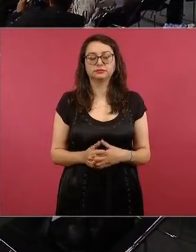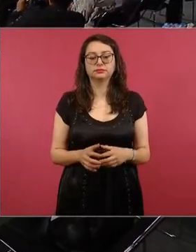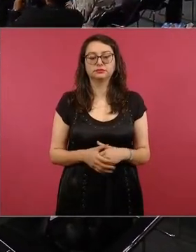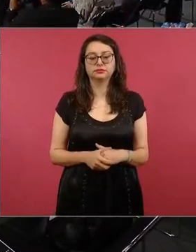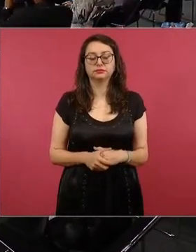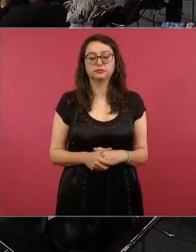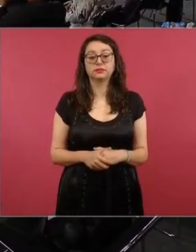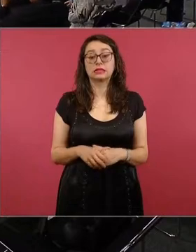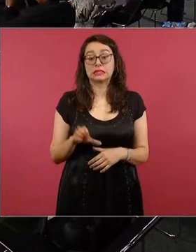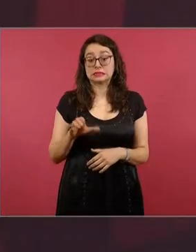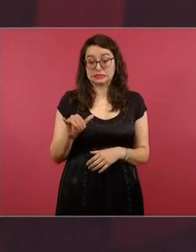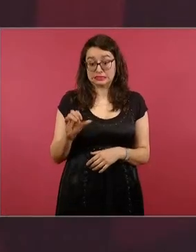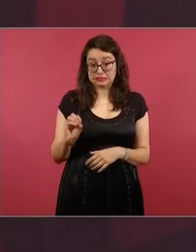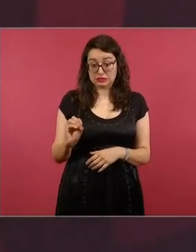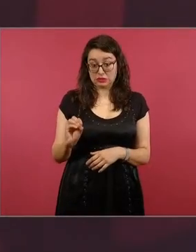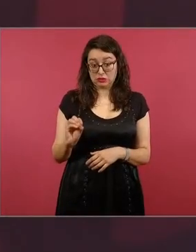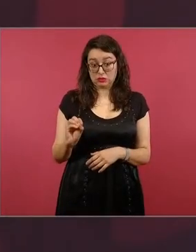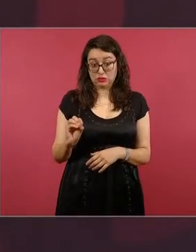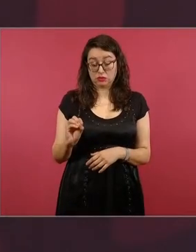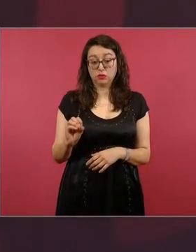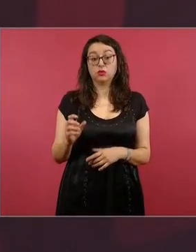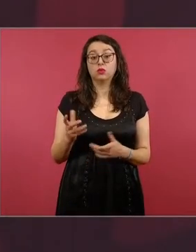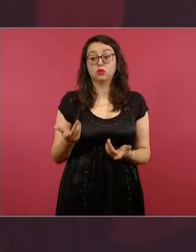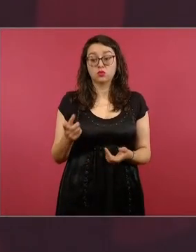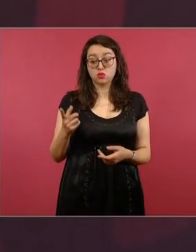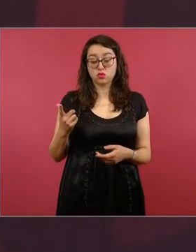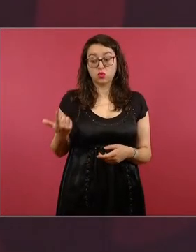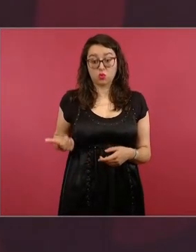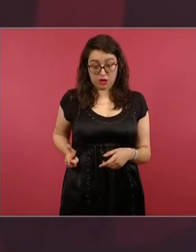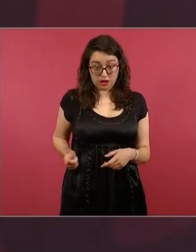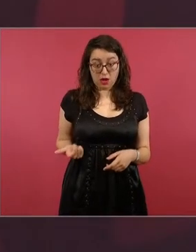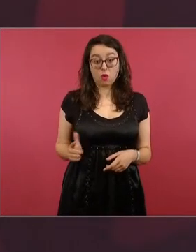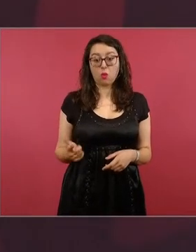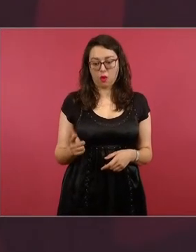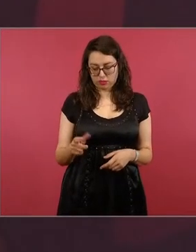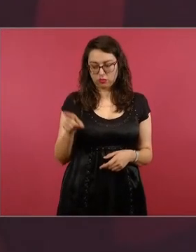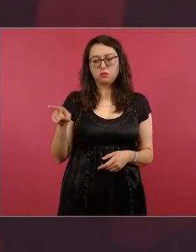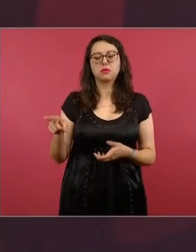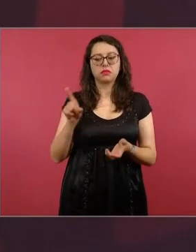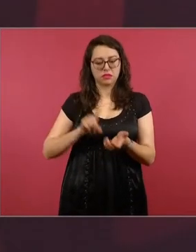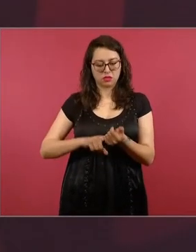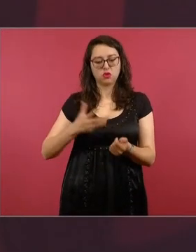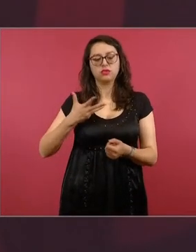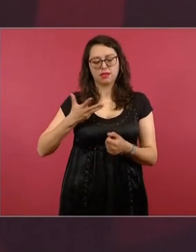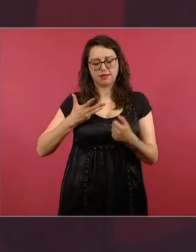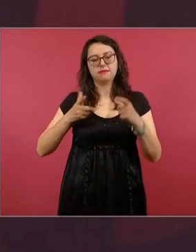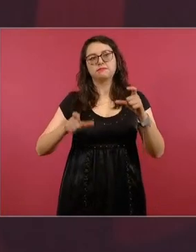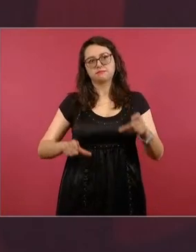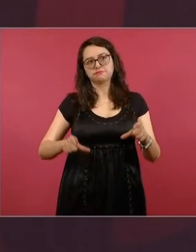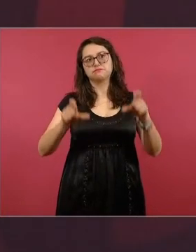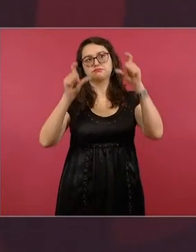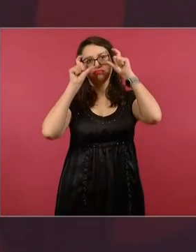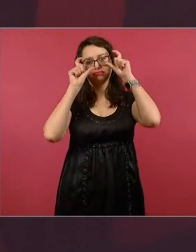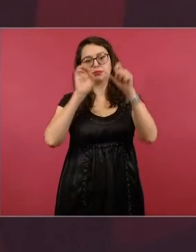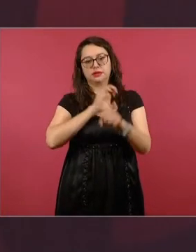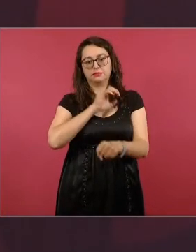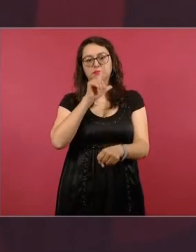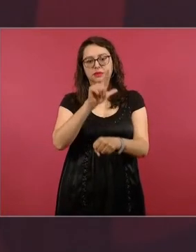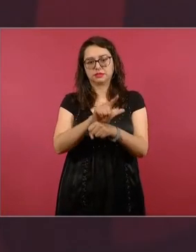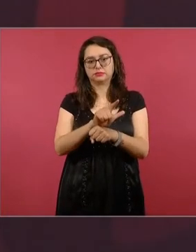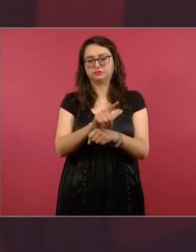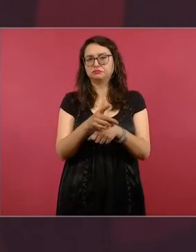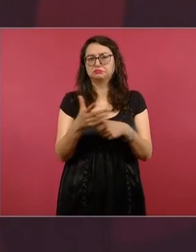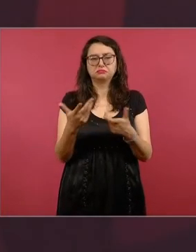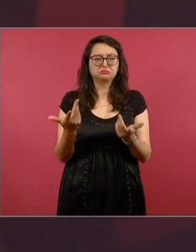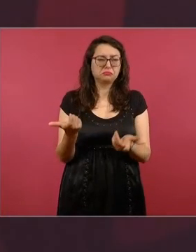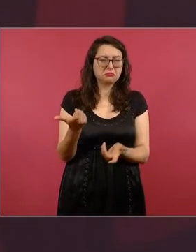En el CIO, que es un centro de investigación en óptica en Guanajuato, hay disponibilidad de filtros y los filtros